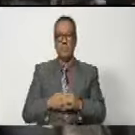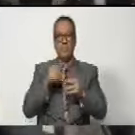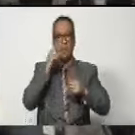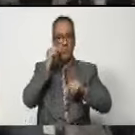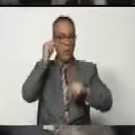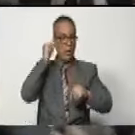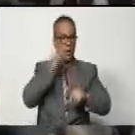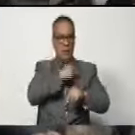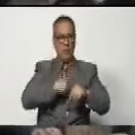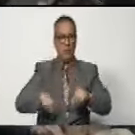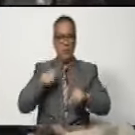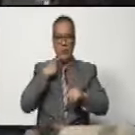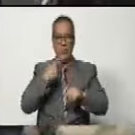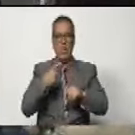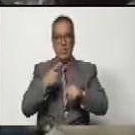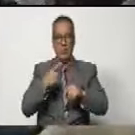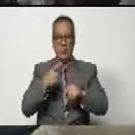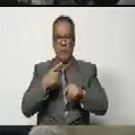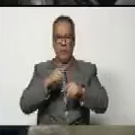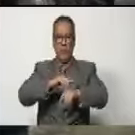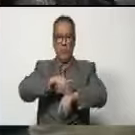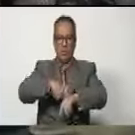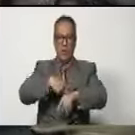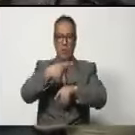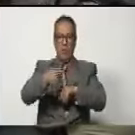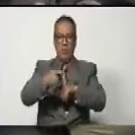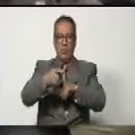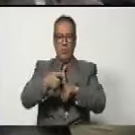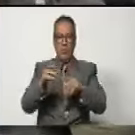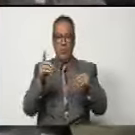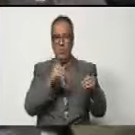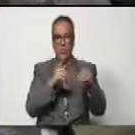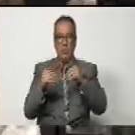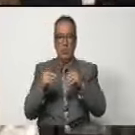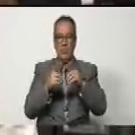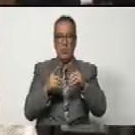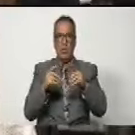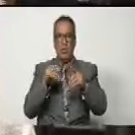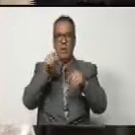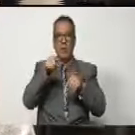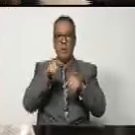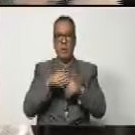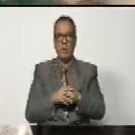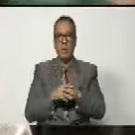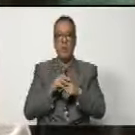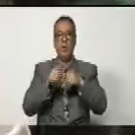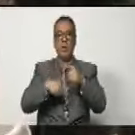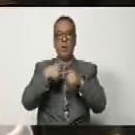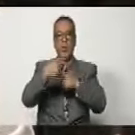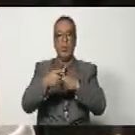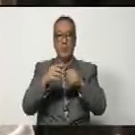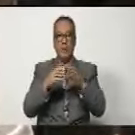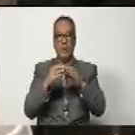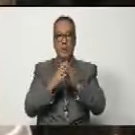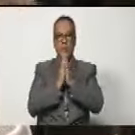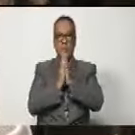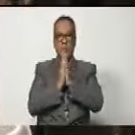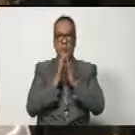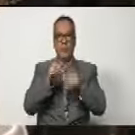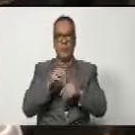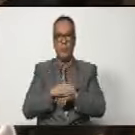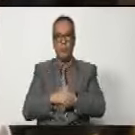Ciudadano presidente, pedimos diferir la discusión y el debate para una siguiente sesión, por favor.